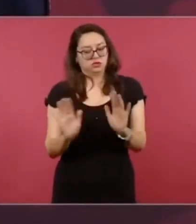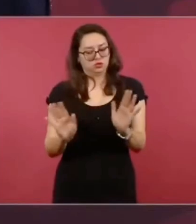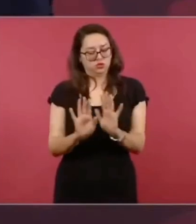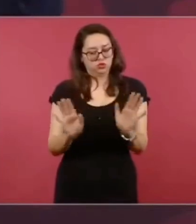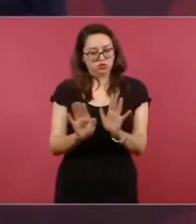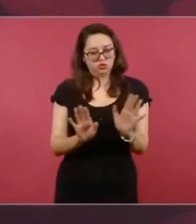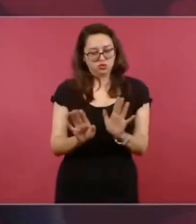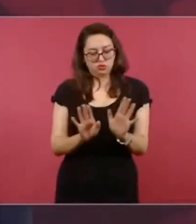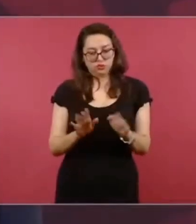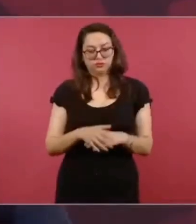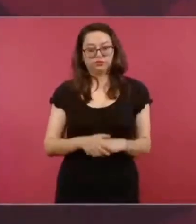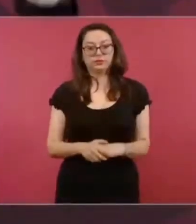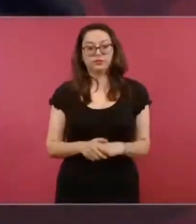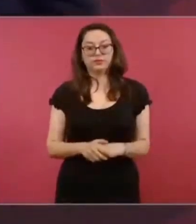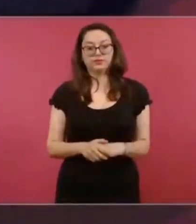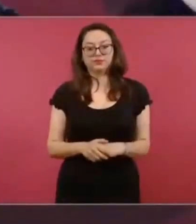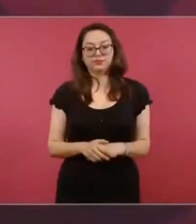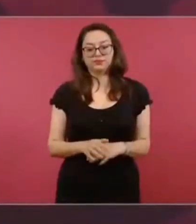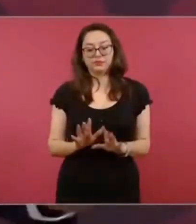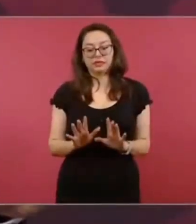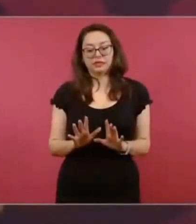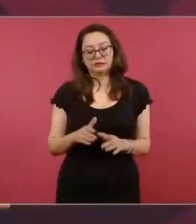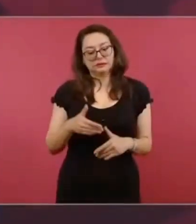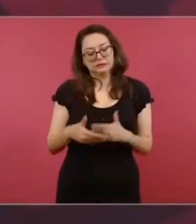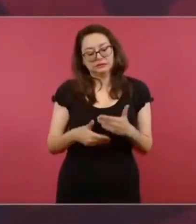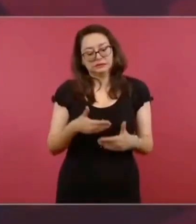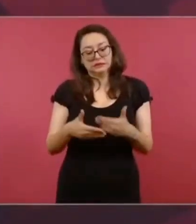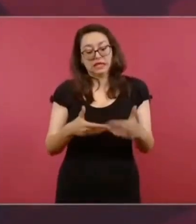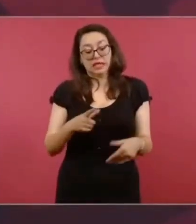luego viene lo del 2000, nada más eso,